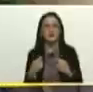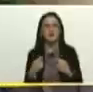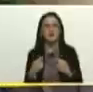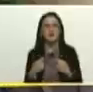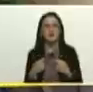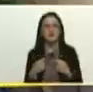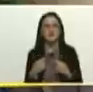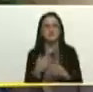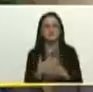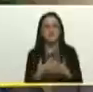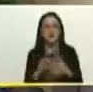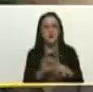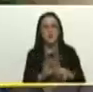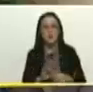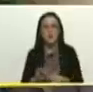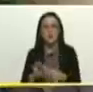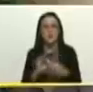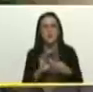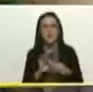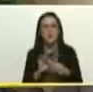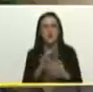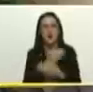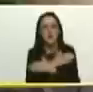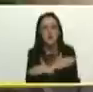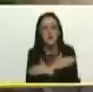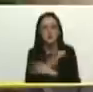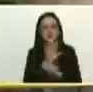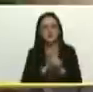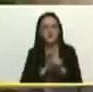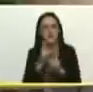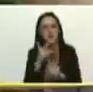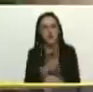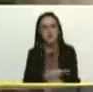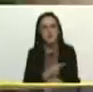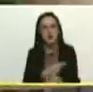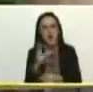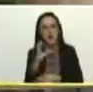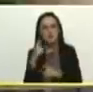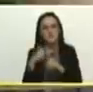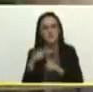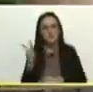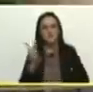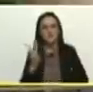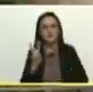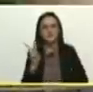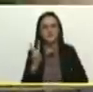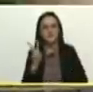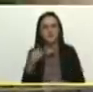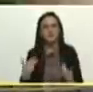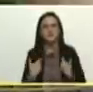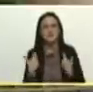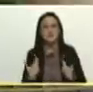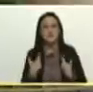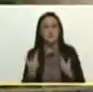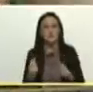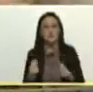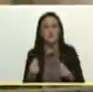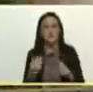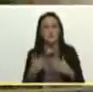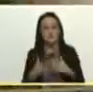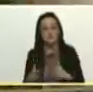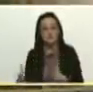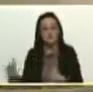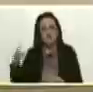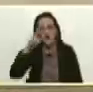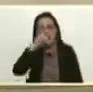sangrar la unión y el abrazo fraterno de dos hermanos, Colombia y Venezuela. Sufrimos mucho durante estos